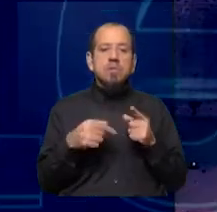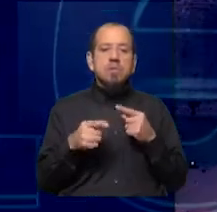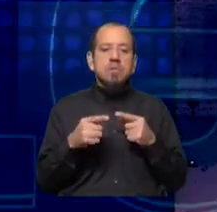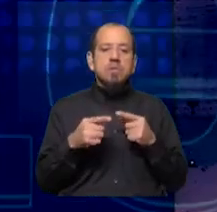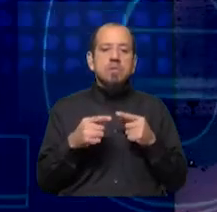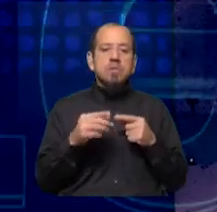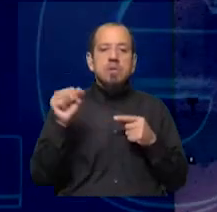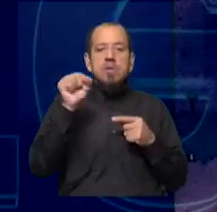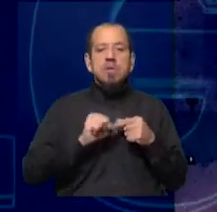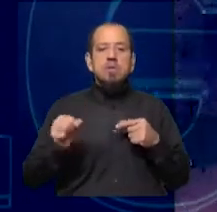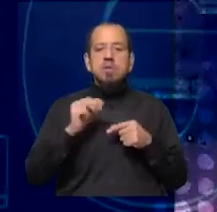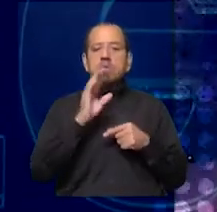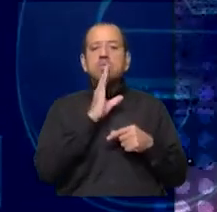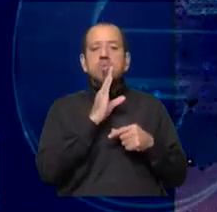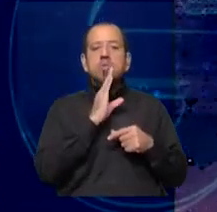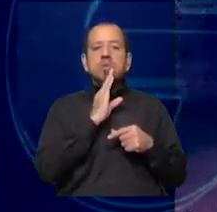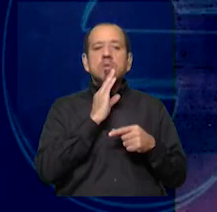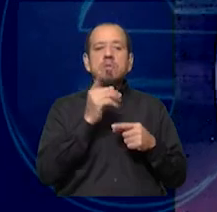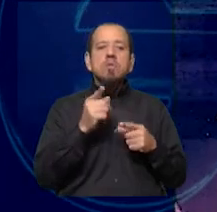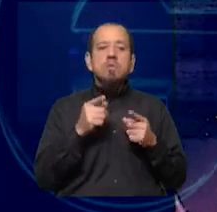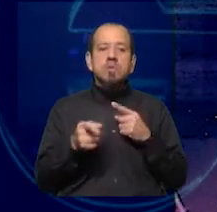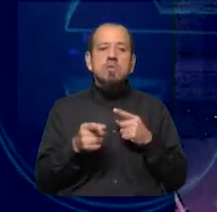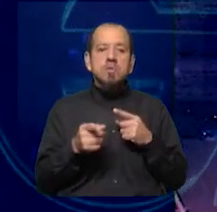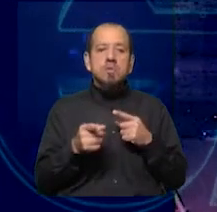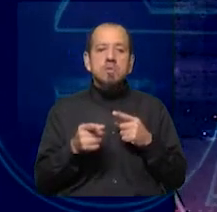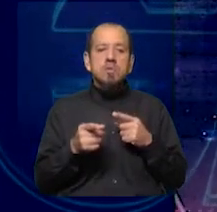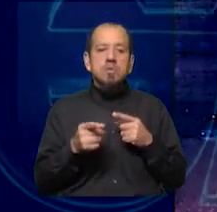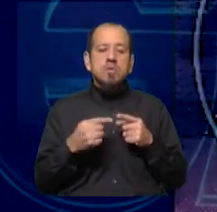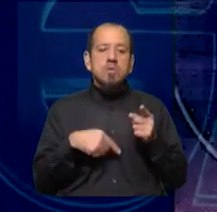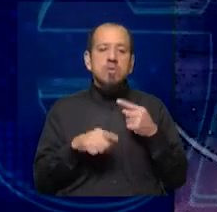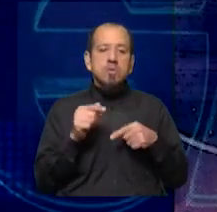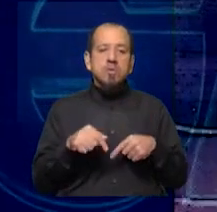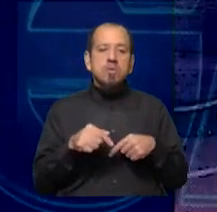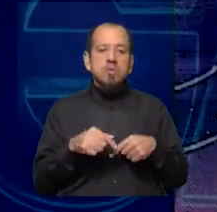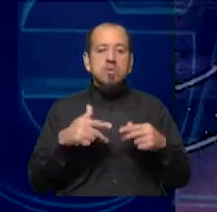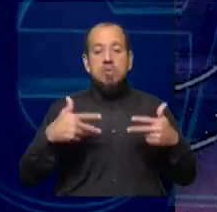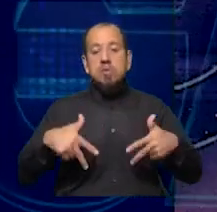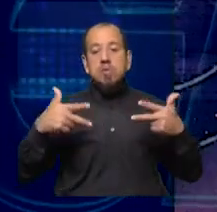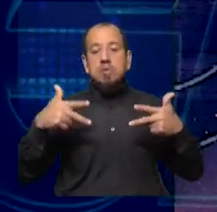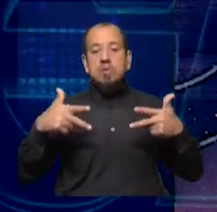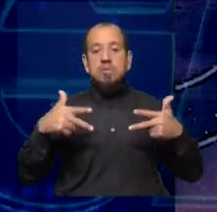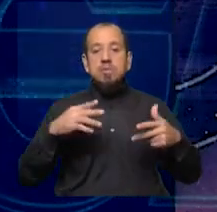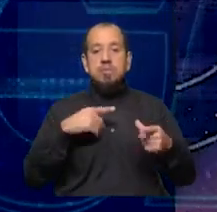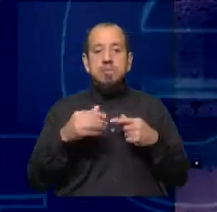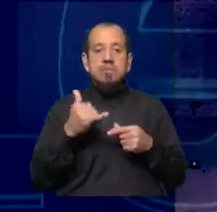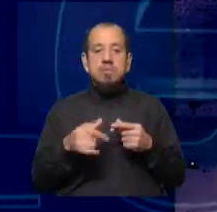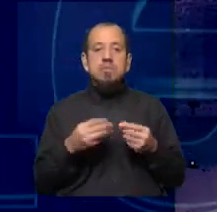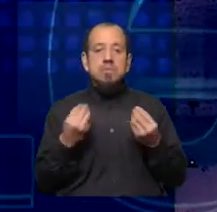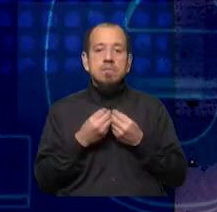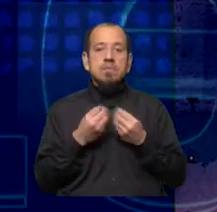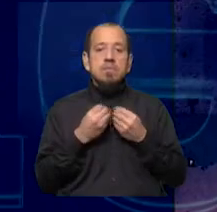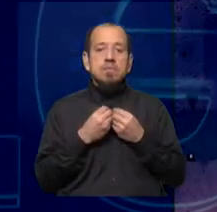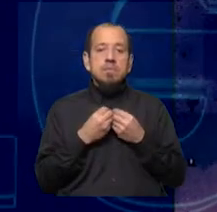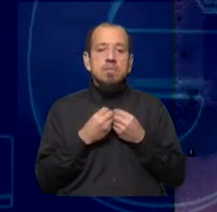sé en el sudeste asiático en Estados Unidos y tal Y son eventos muy grandes y que a nivel de streaming tienen audiencias que son